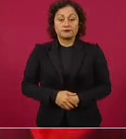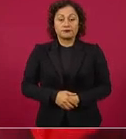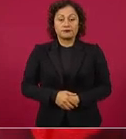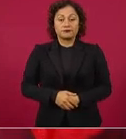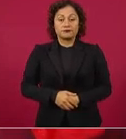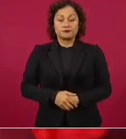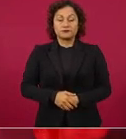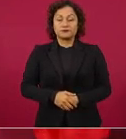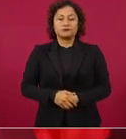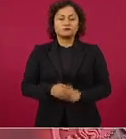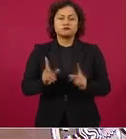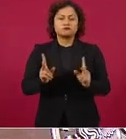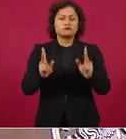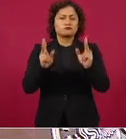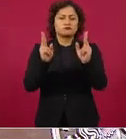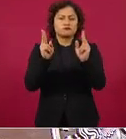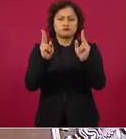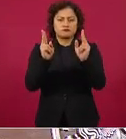un fragmento